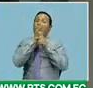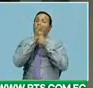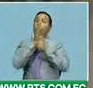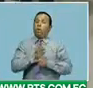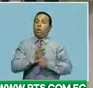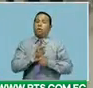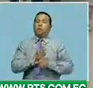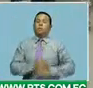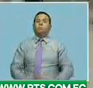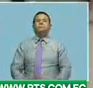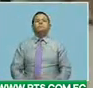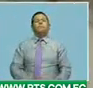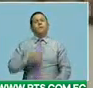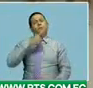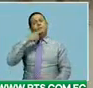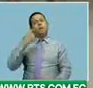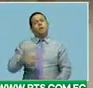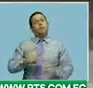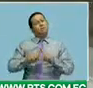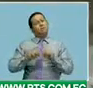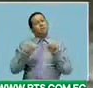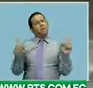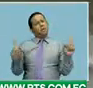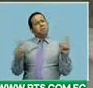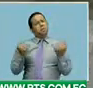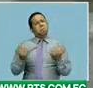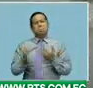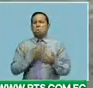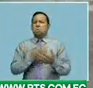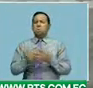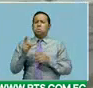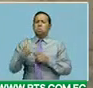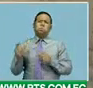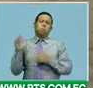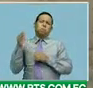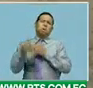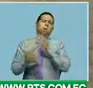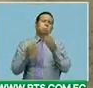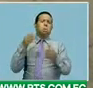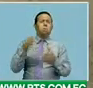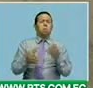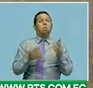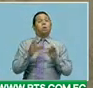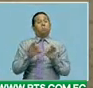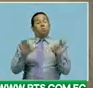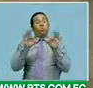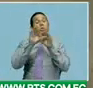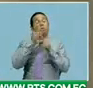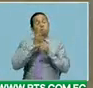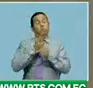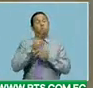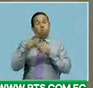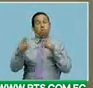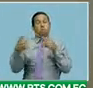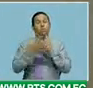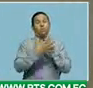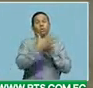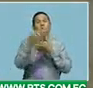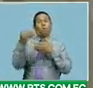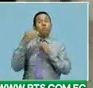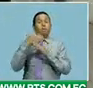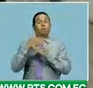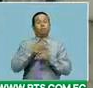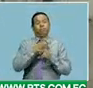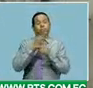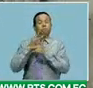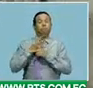orden. Un feriado diferente, pero que se disfrutó en la medida en que se pudo, tomando las precauciones adecuadas por la pandemia. Desde